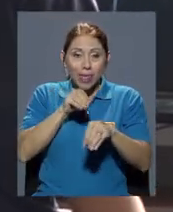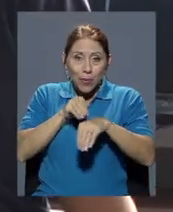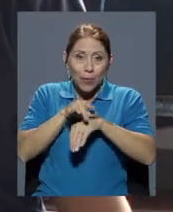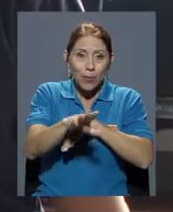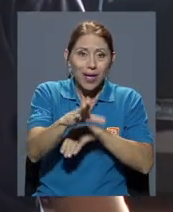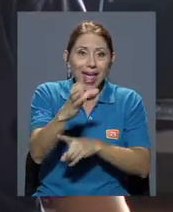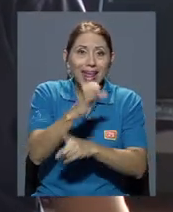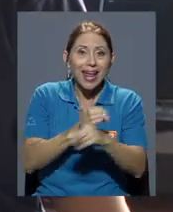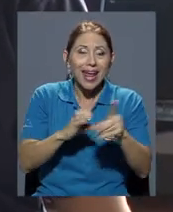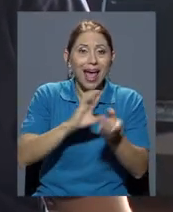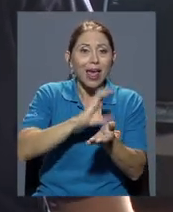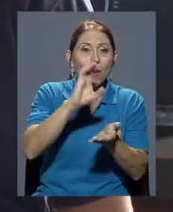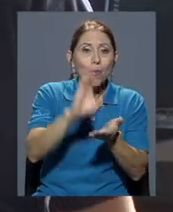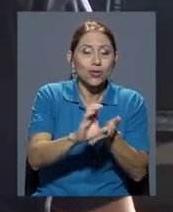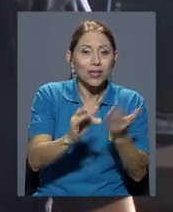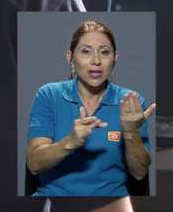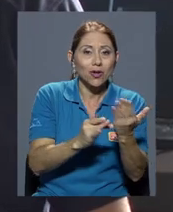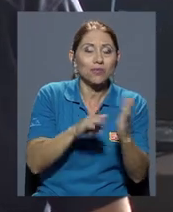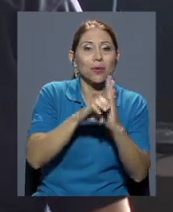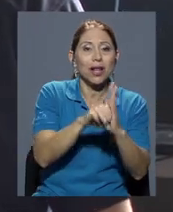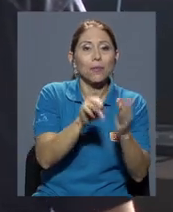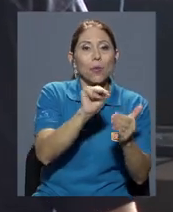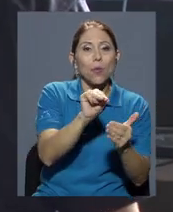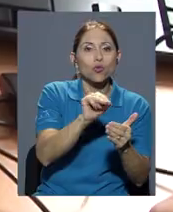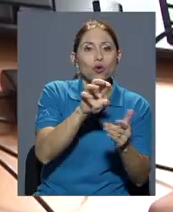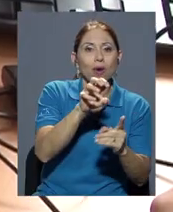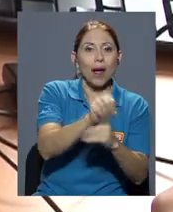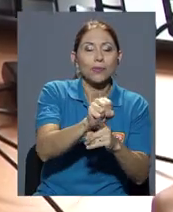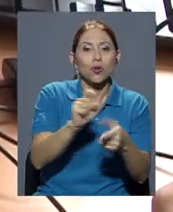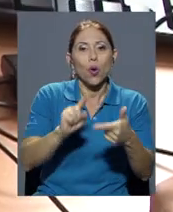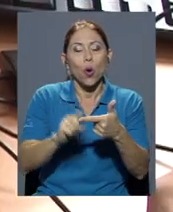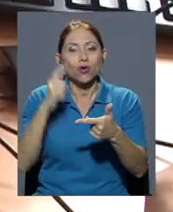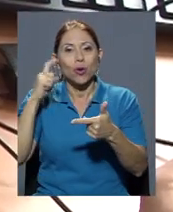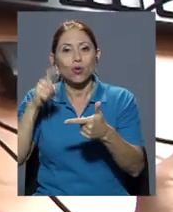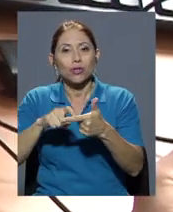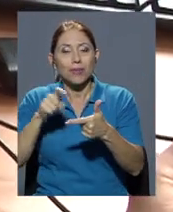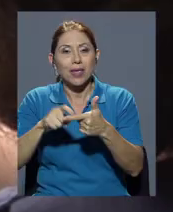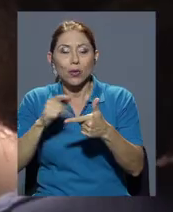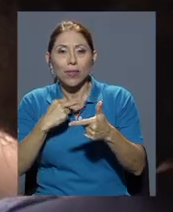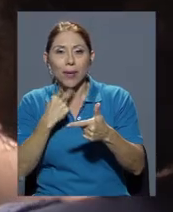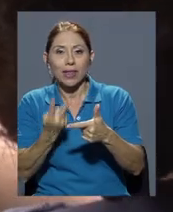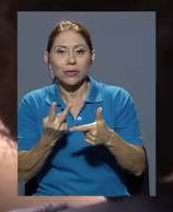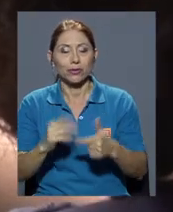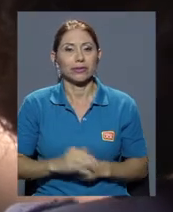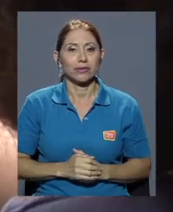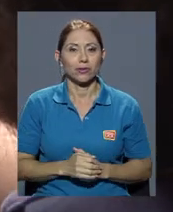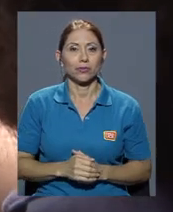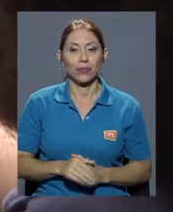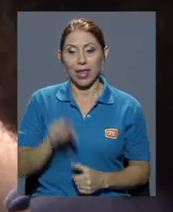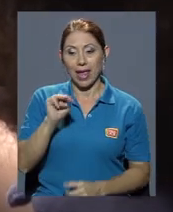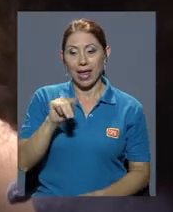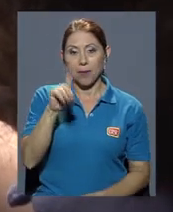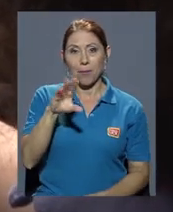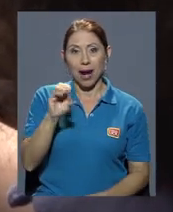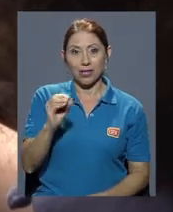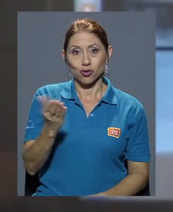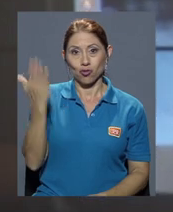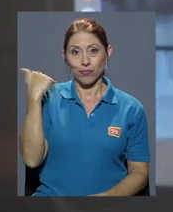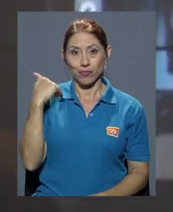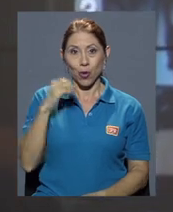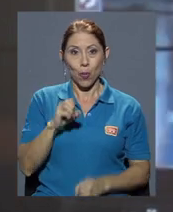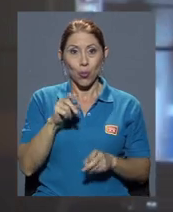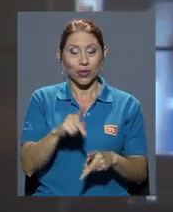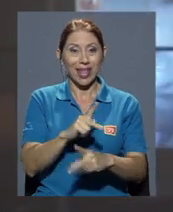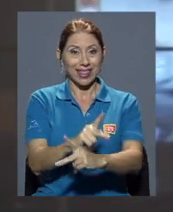con tecnologías como motion capture o reconocimiento de patrones de voz. Y en marzo tuvimos oportunidad de ir a defender